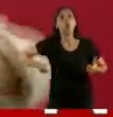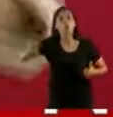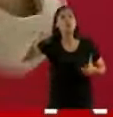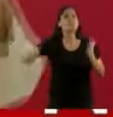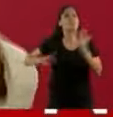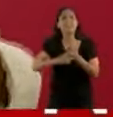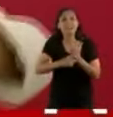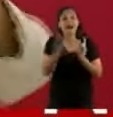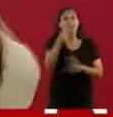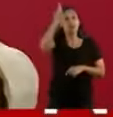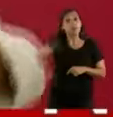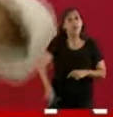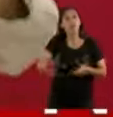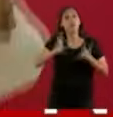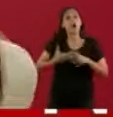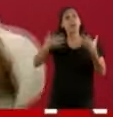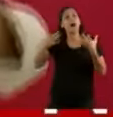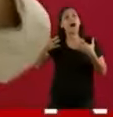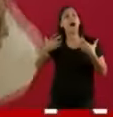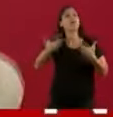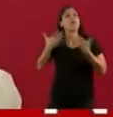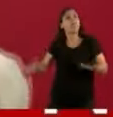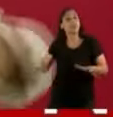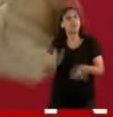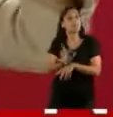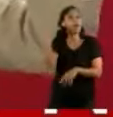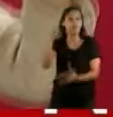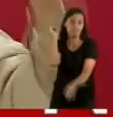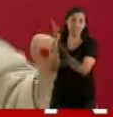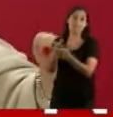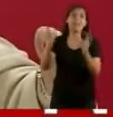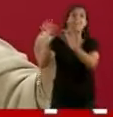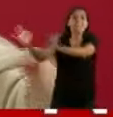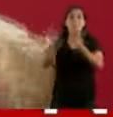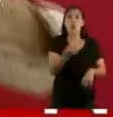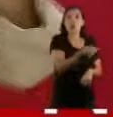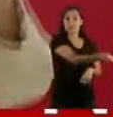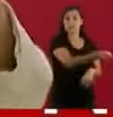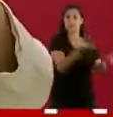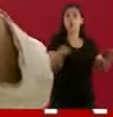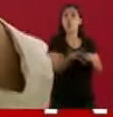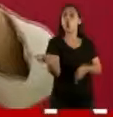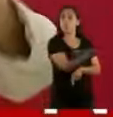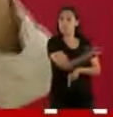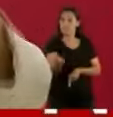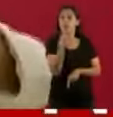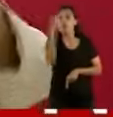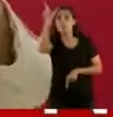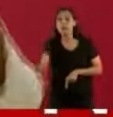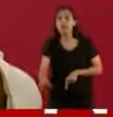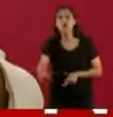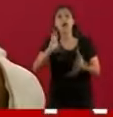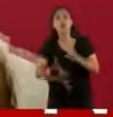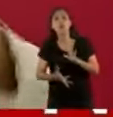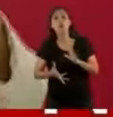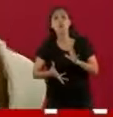o fiscal, ese tiene que tener la misma pena de los delincuentes, porque es la